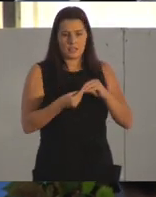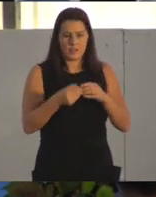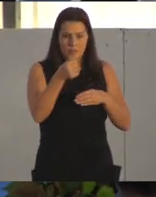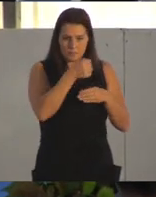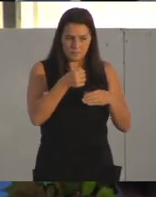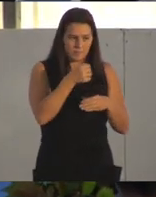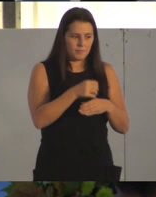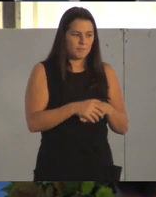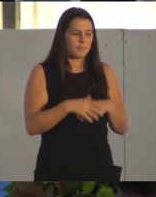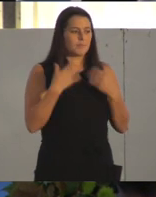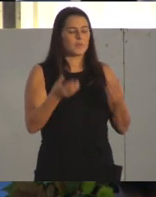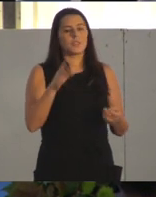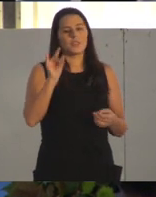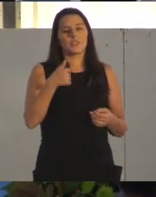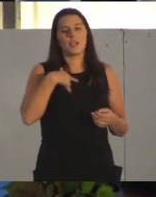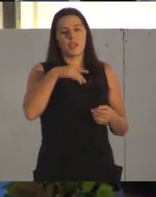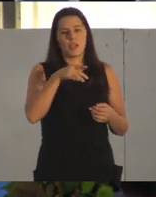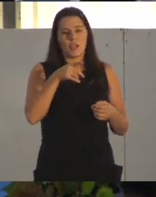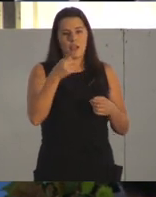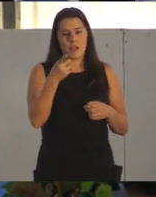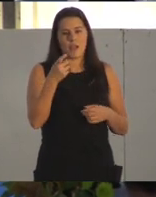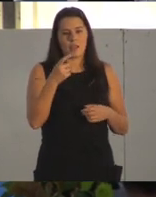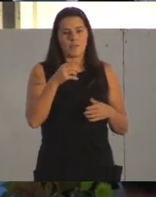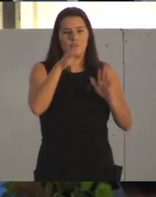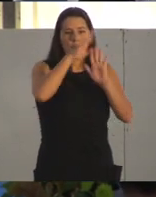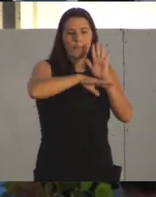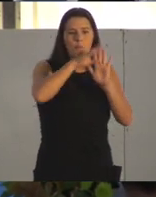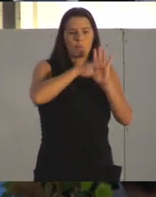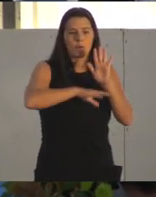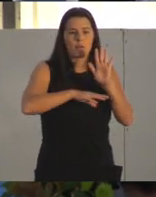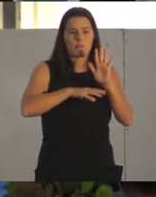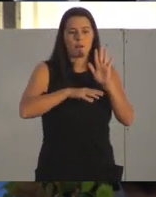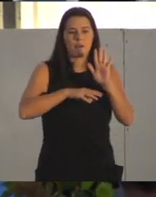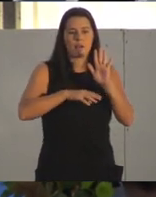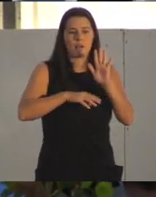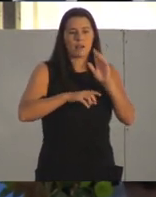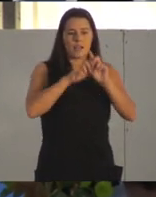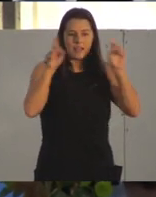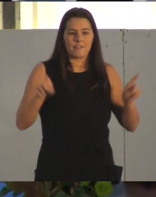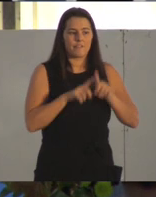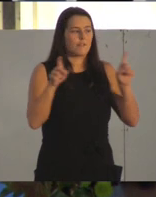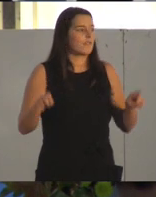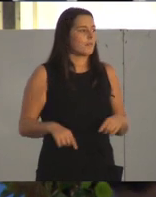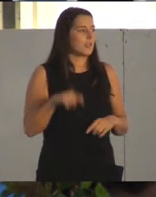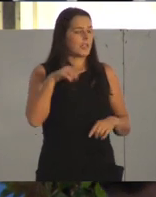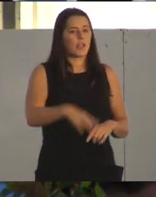textura, sí que sería necesario tener un programa informático en el que